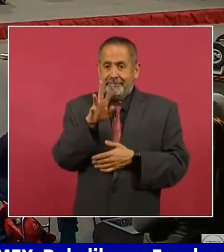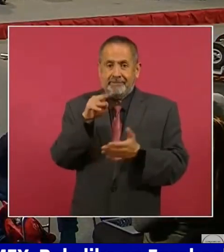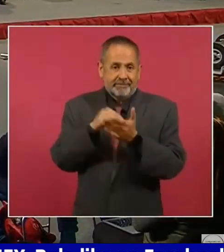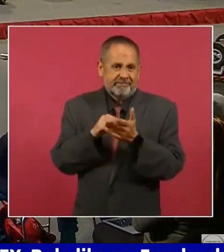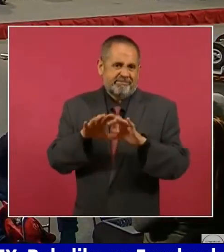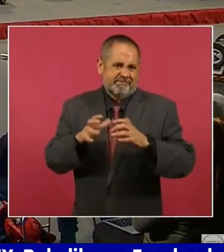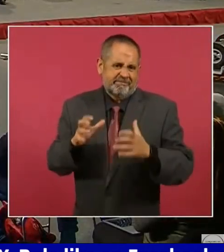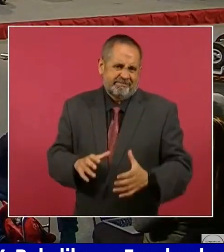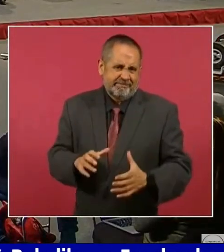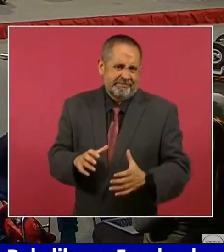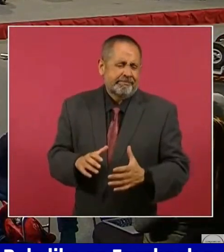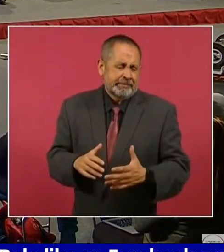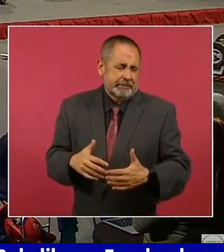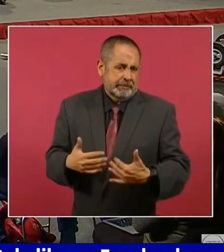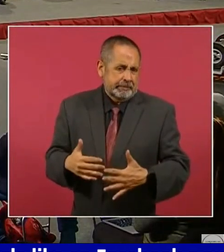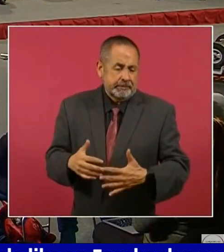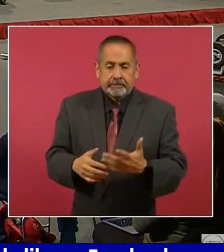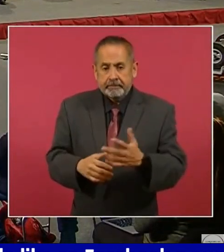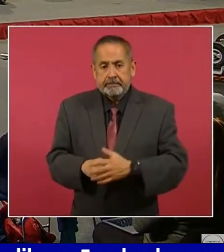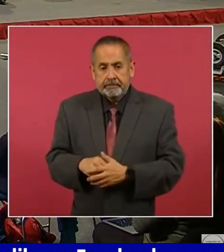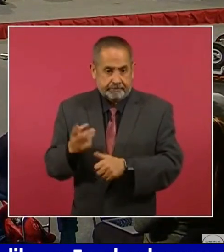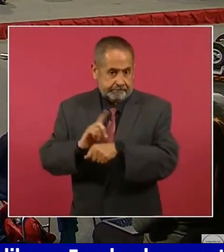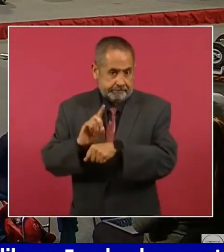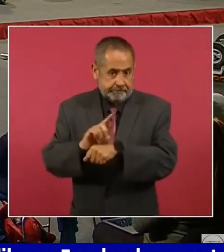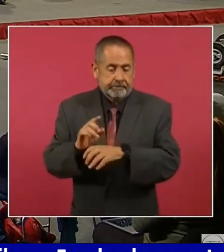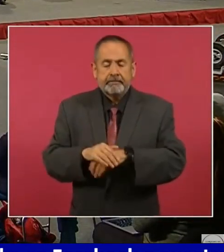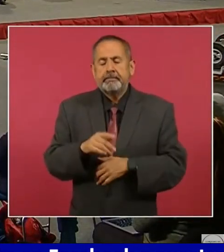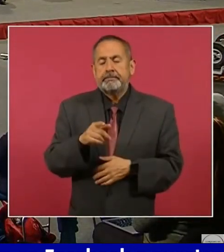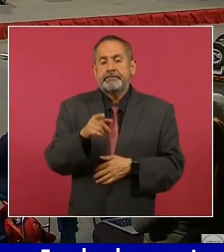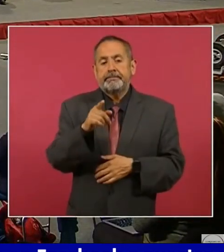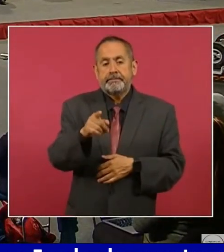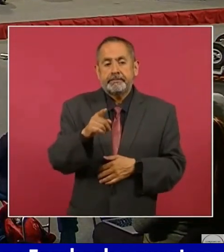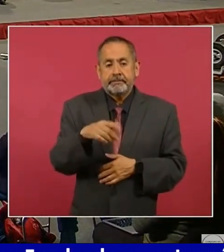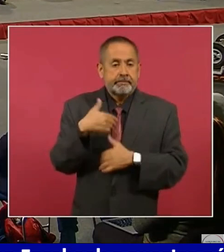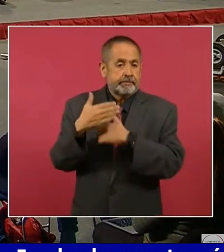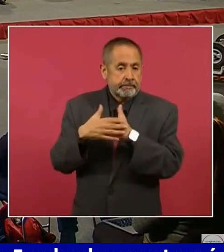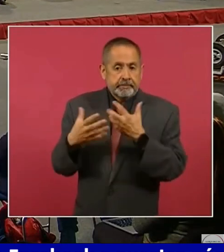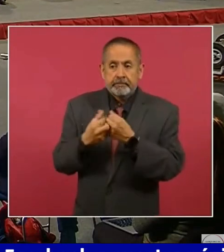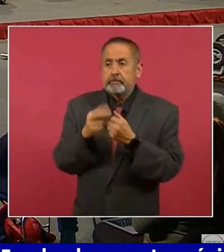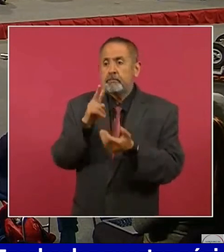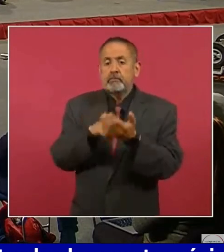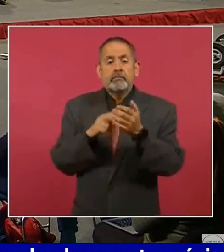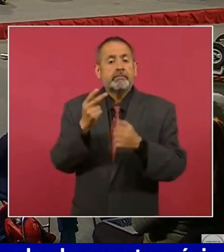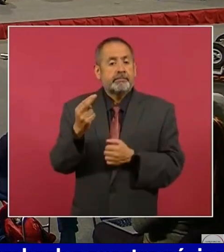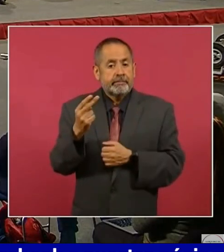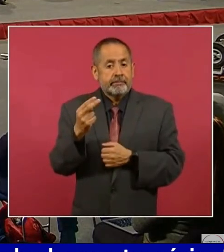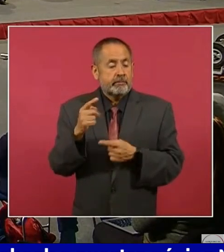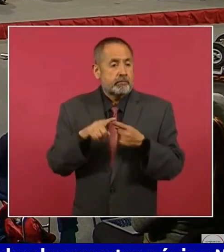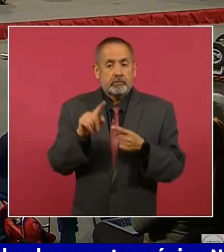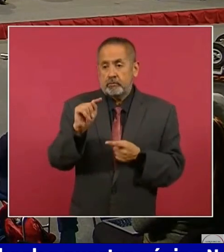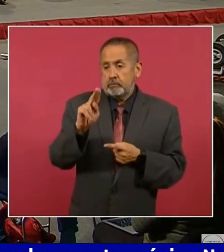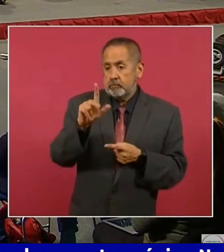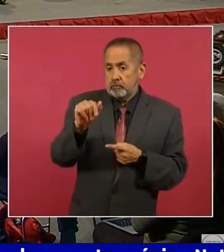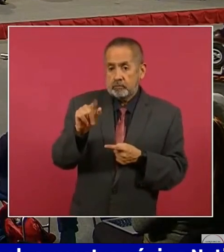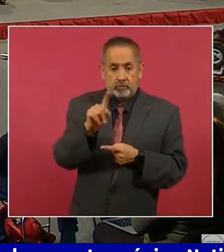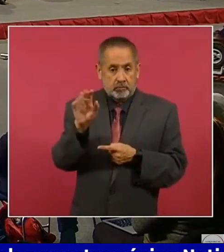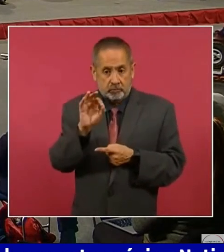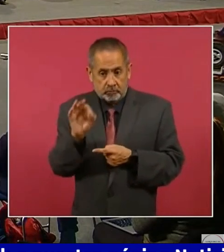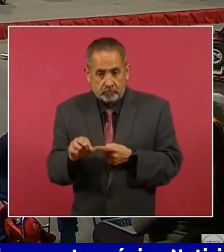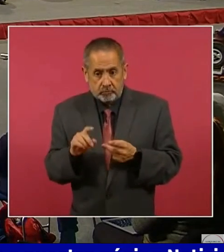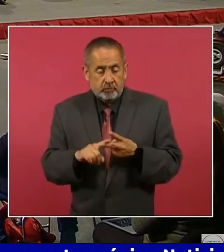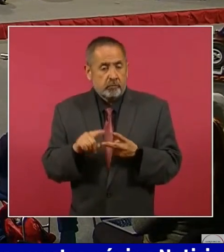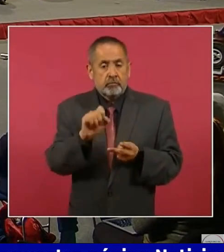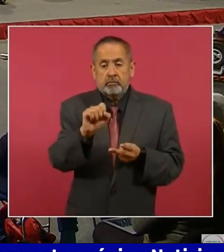ya con el proceso de la coquizadora de Tula al 100% y de Salina Cruz